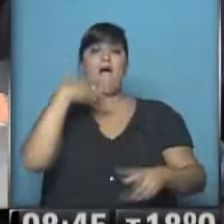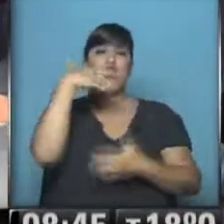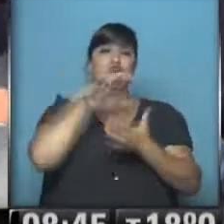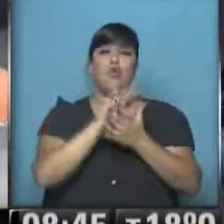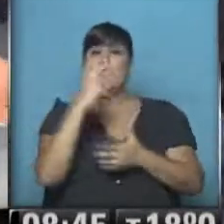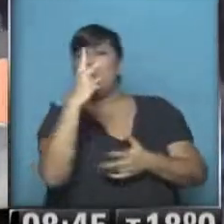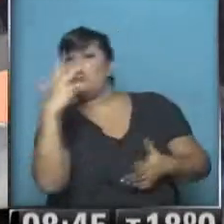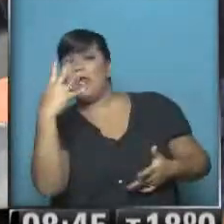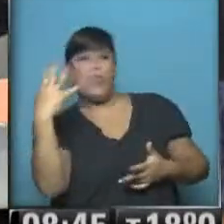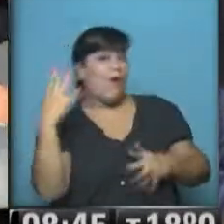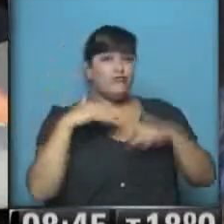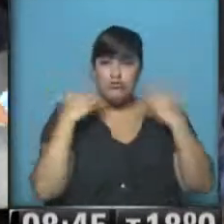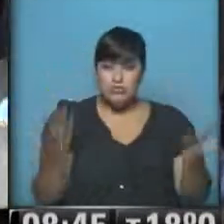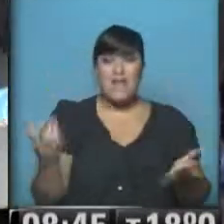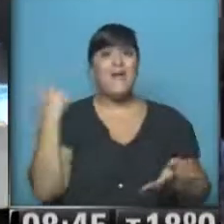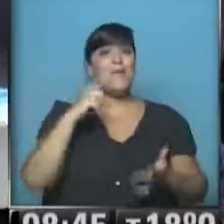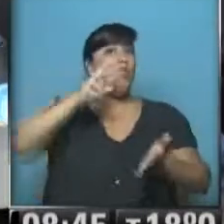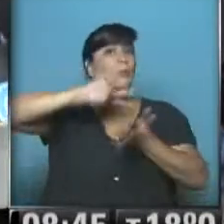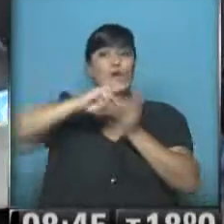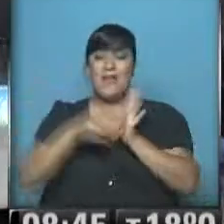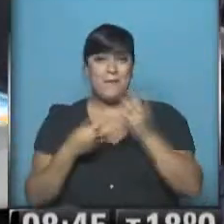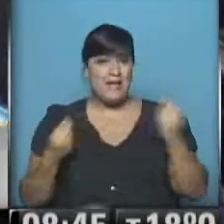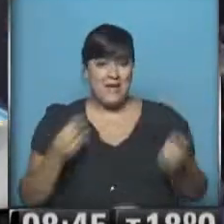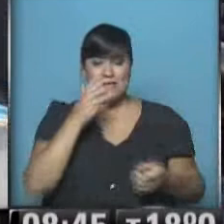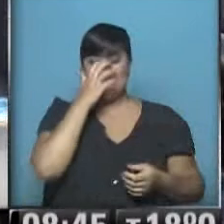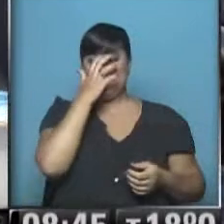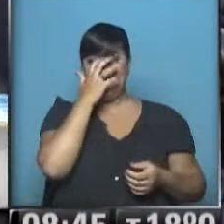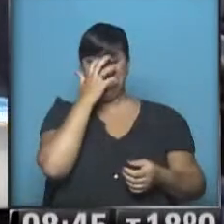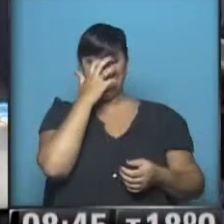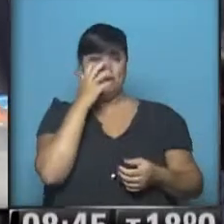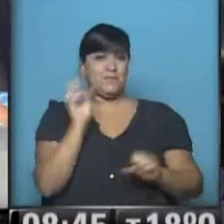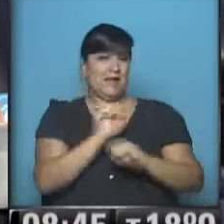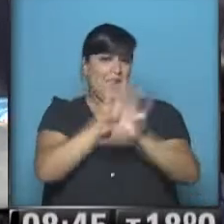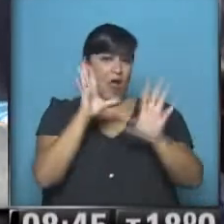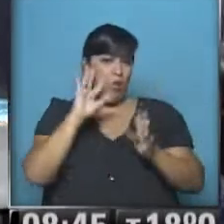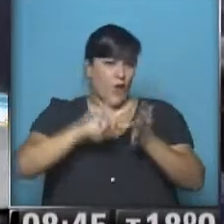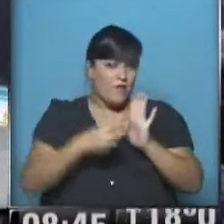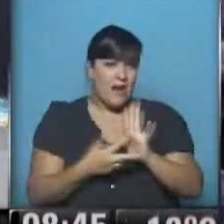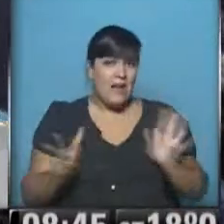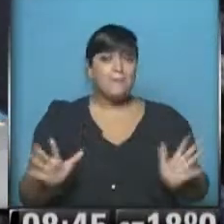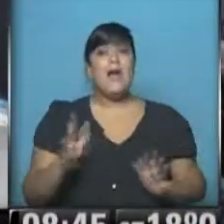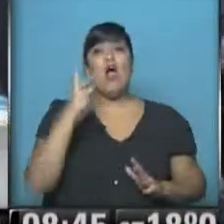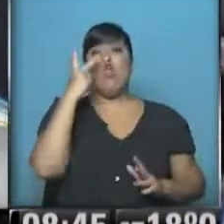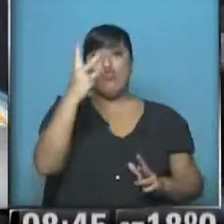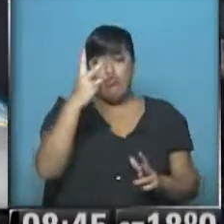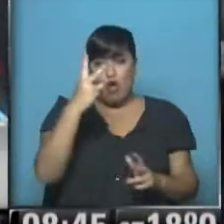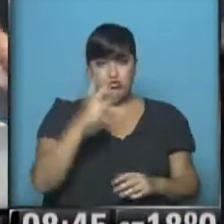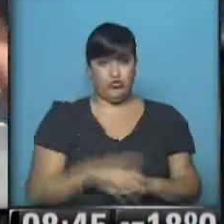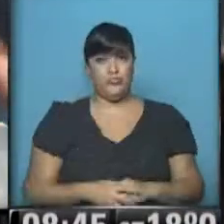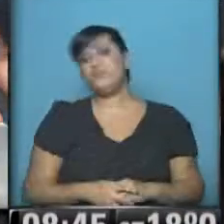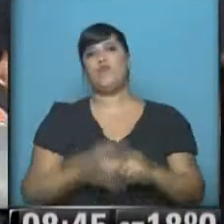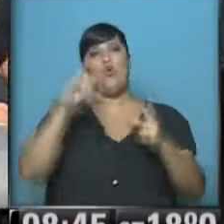tres, cuatro, pero el problema es clarísimo. Habrá dos legitimaciones.